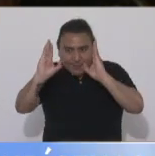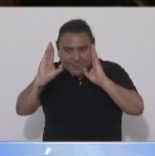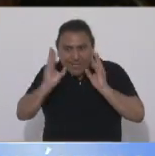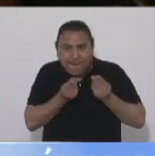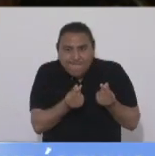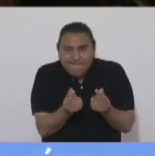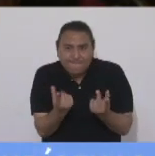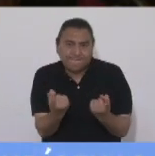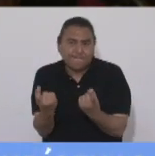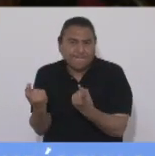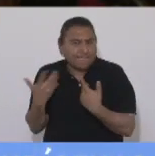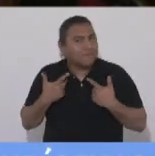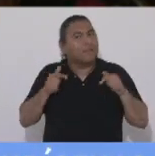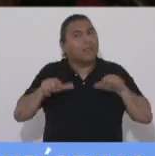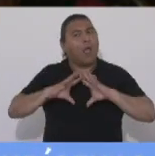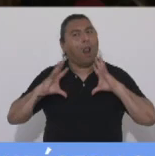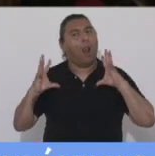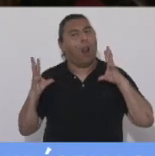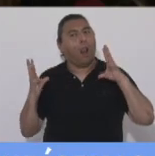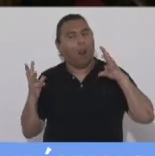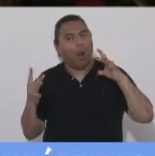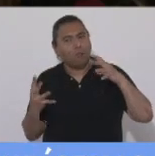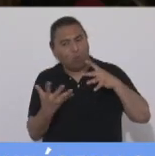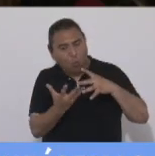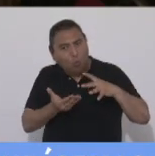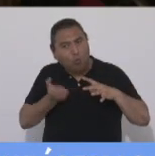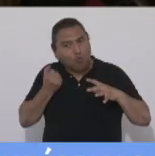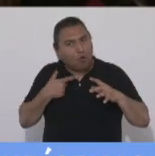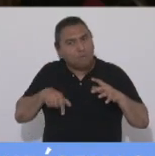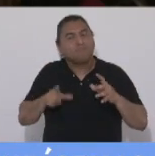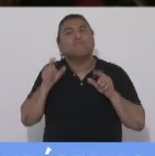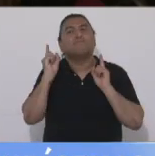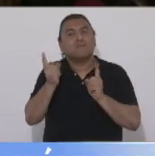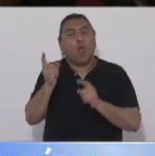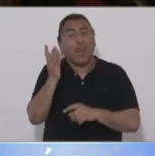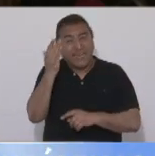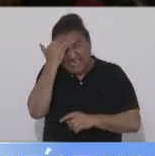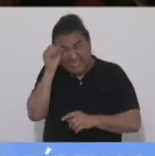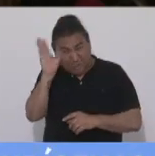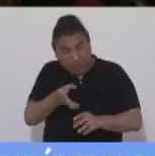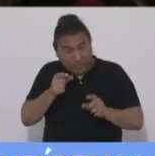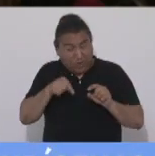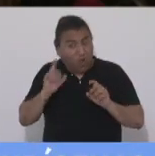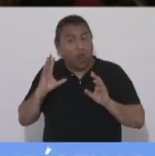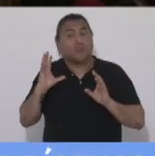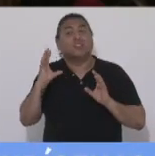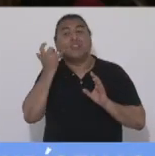escala de esos problemas planetarios, donde el 15% se ha apropiado